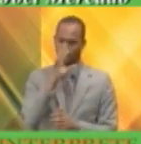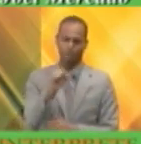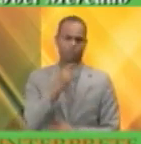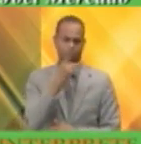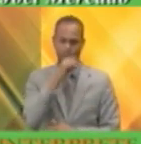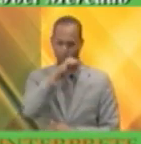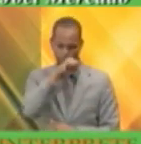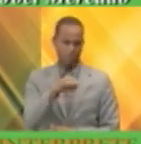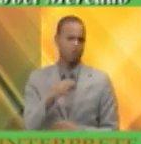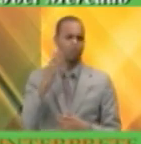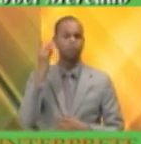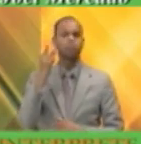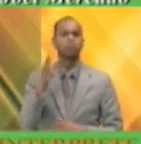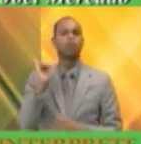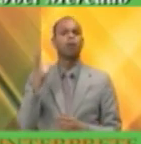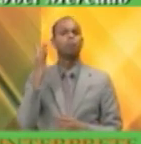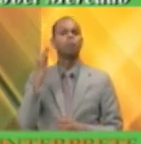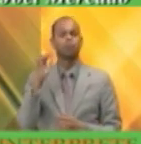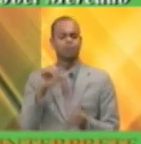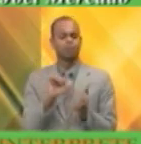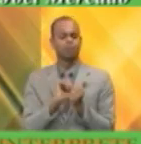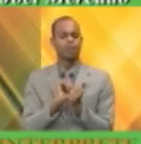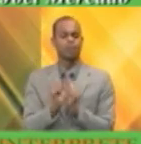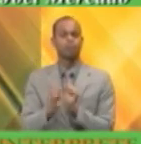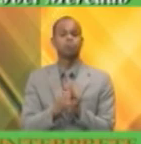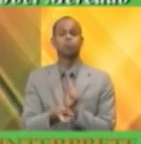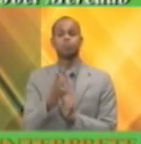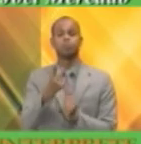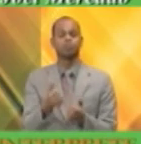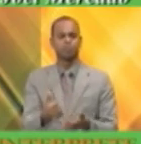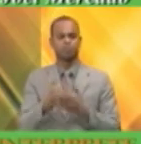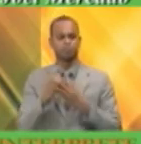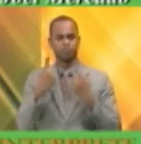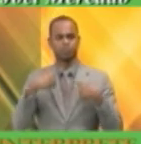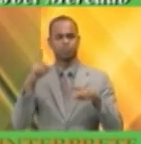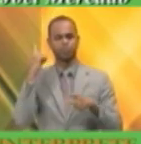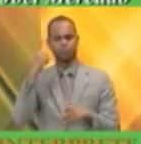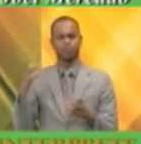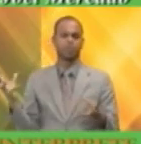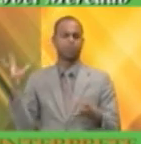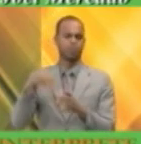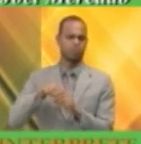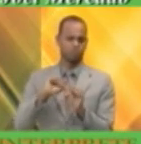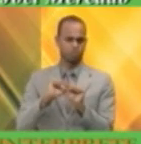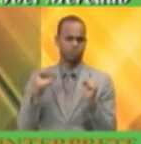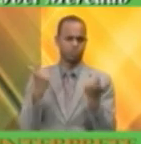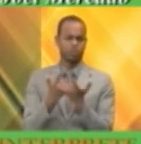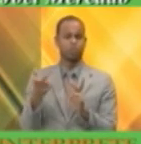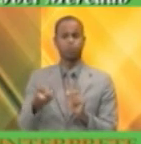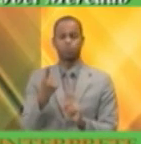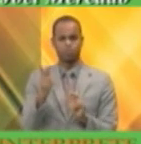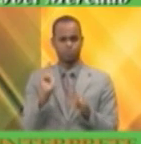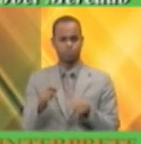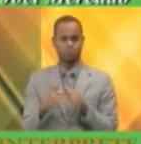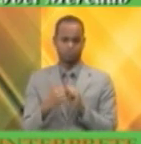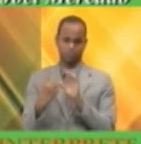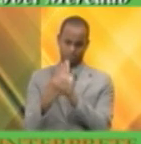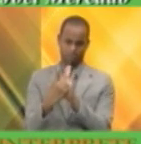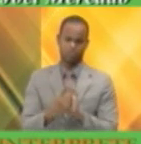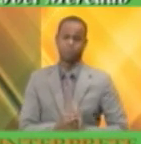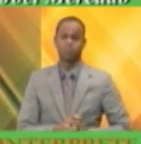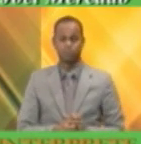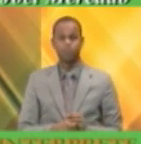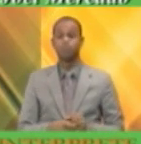porque el deporte es una de las vías más efectivas para la inclusión social de una persona con discapacidad. Y